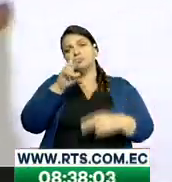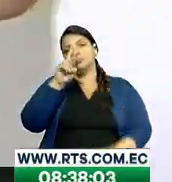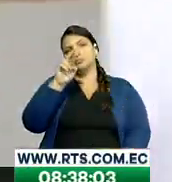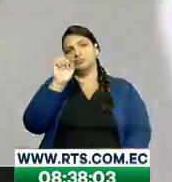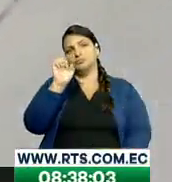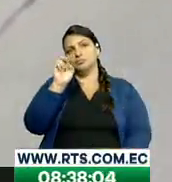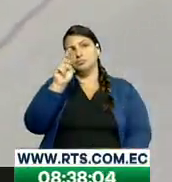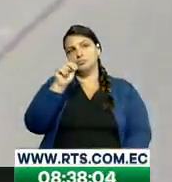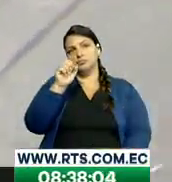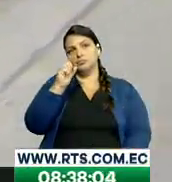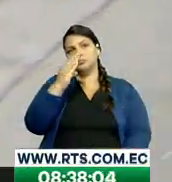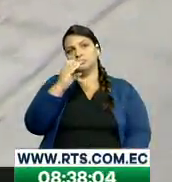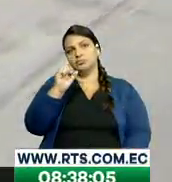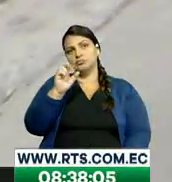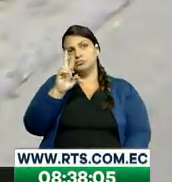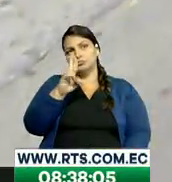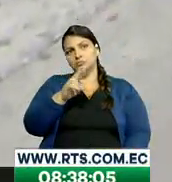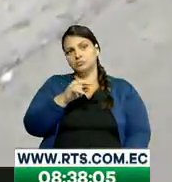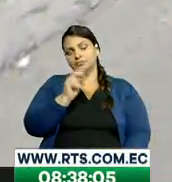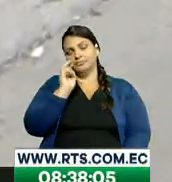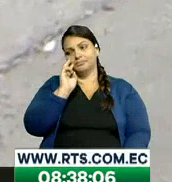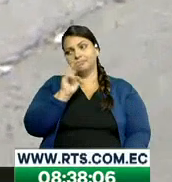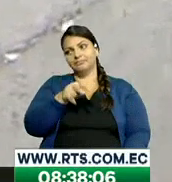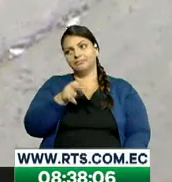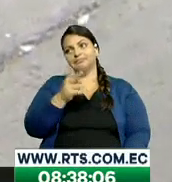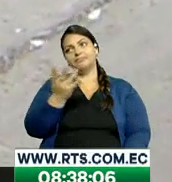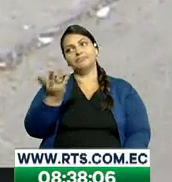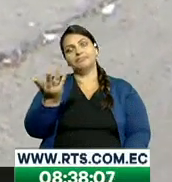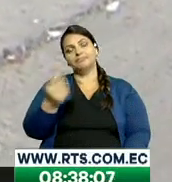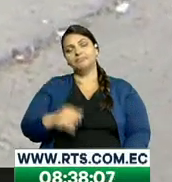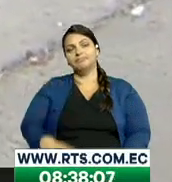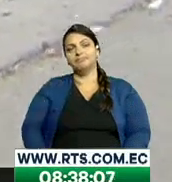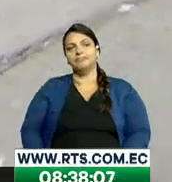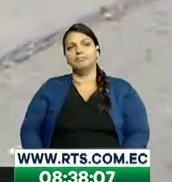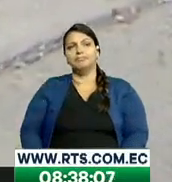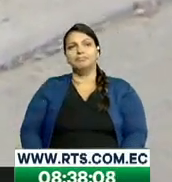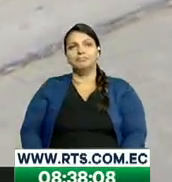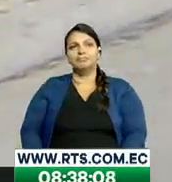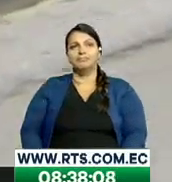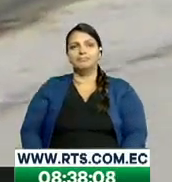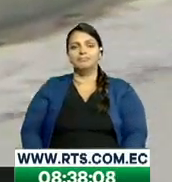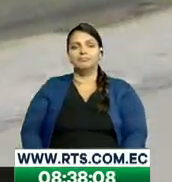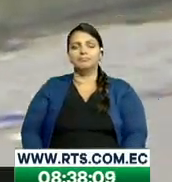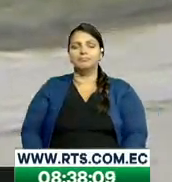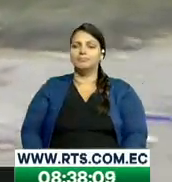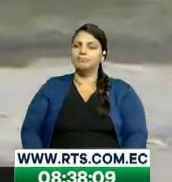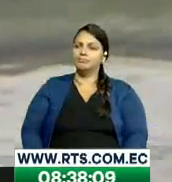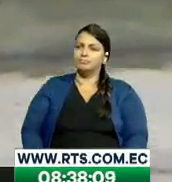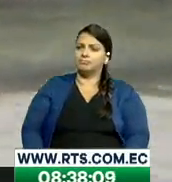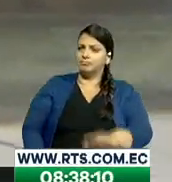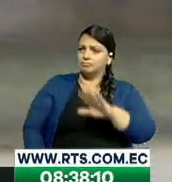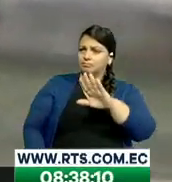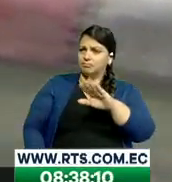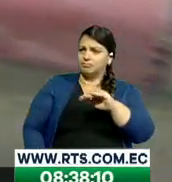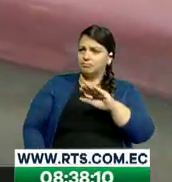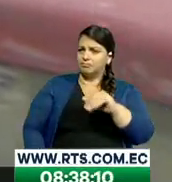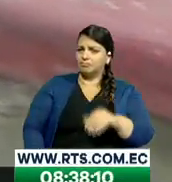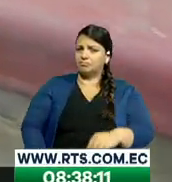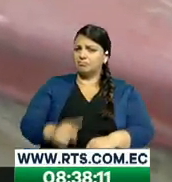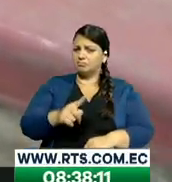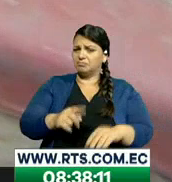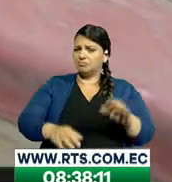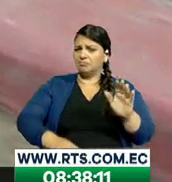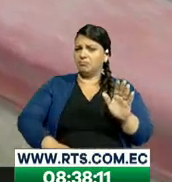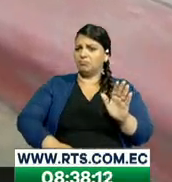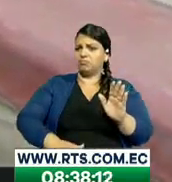lamentablemente esto es lo que nos perjudica más aquí, a todos los moradores. Bueno, y me dicen aquí ahorita es que está como que calmada la alcantarilla, porque a veces